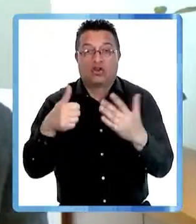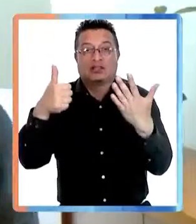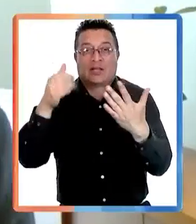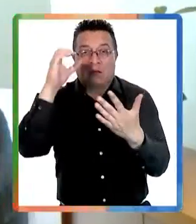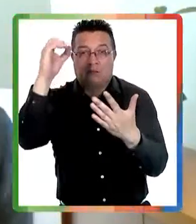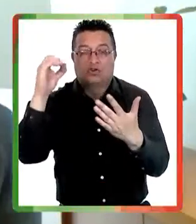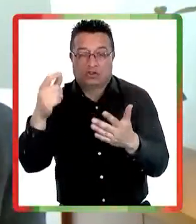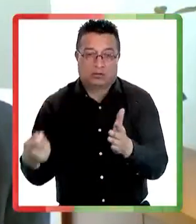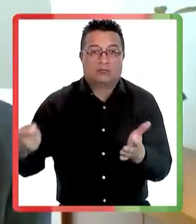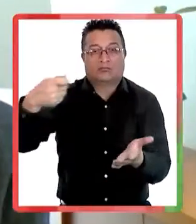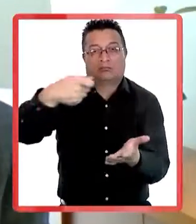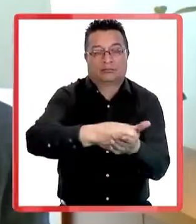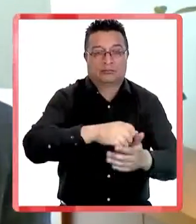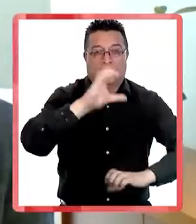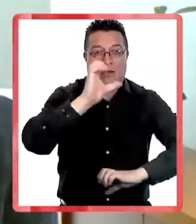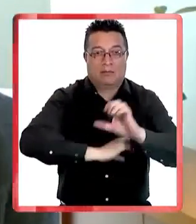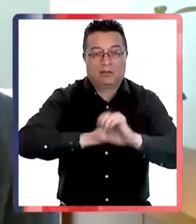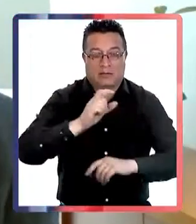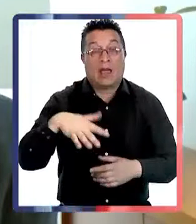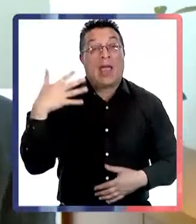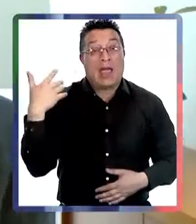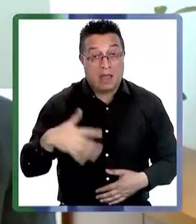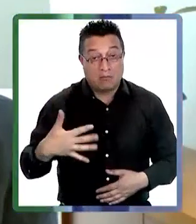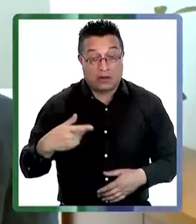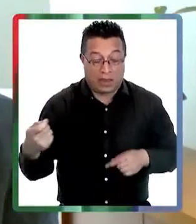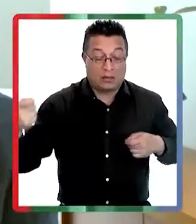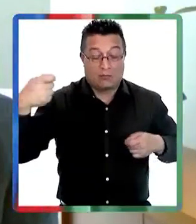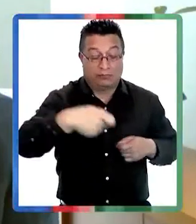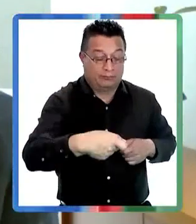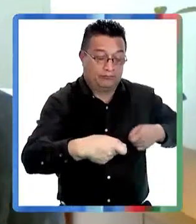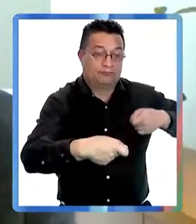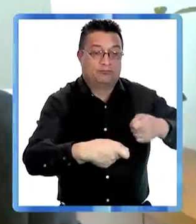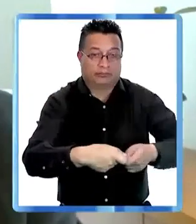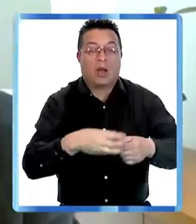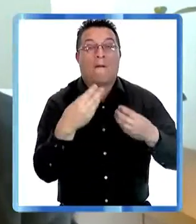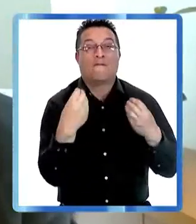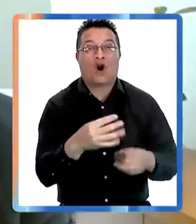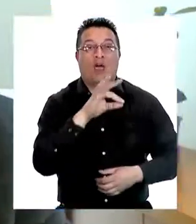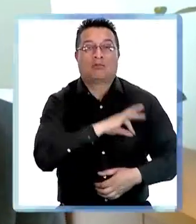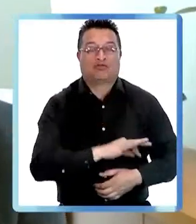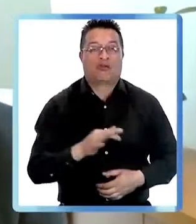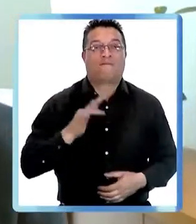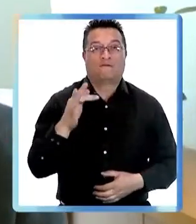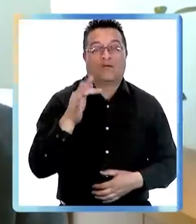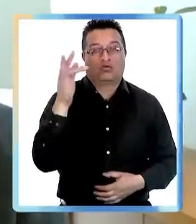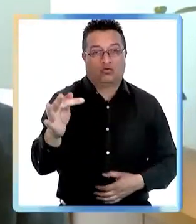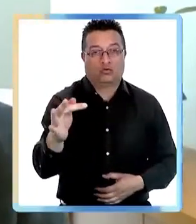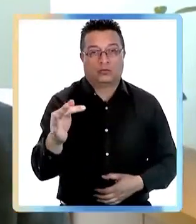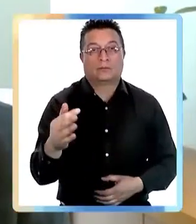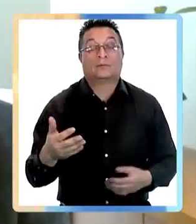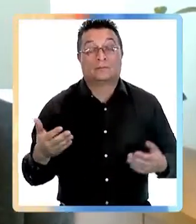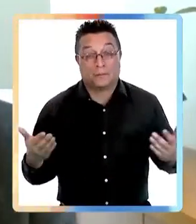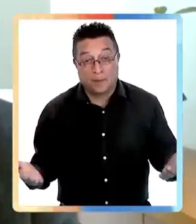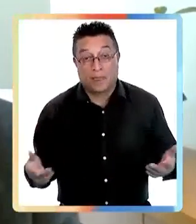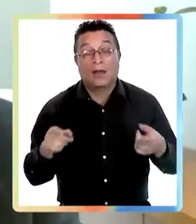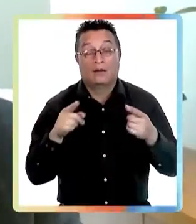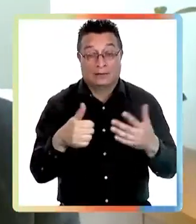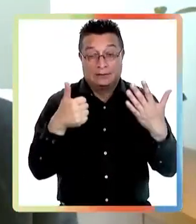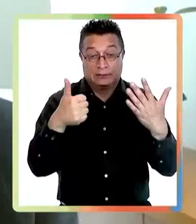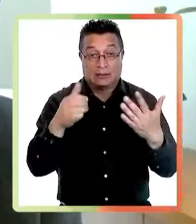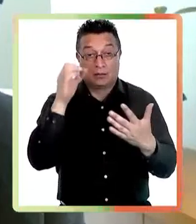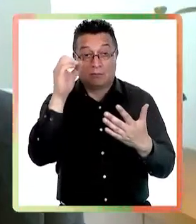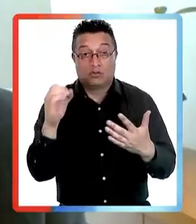del aporte del empleador es importante para poder realmente tener buenas pensiones. ¿Ya? Ahora,